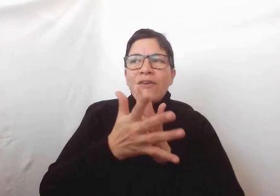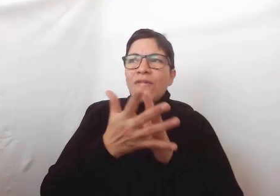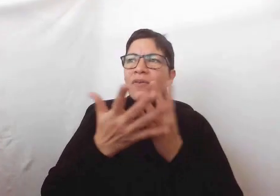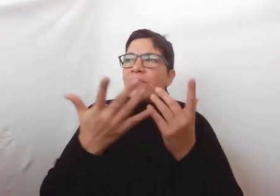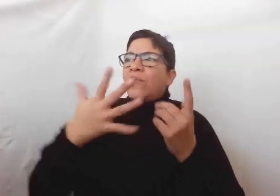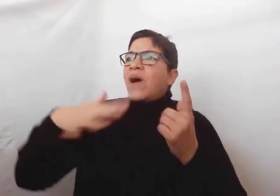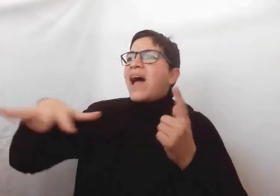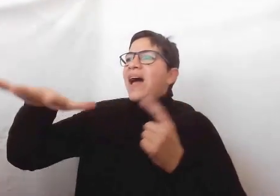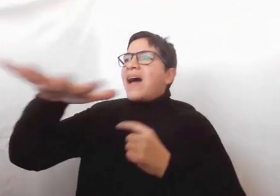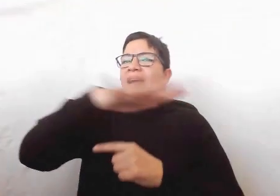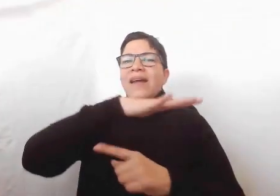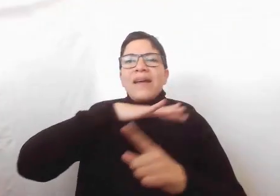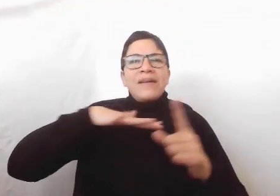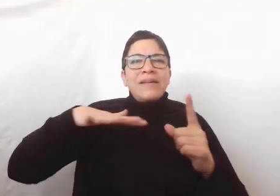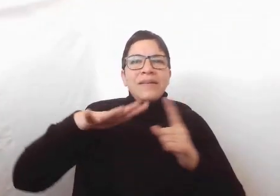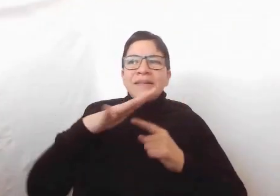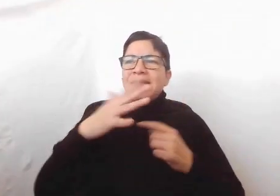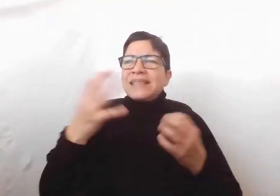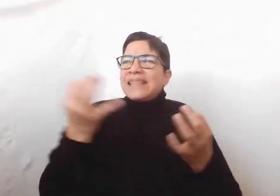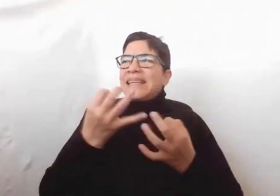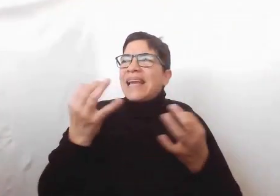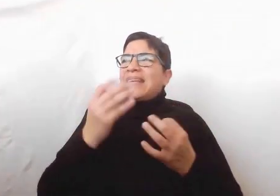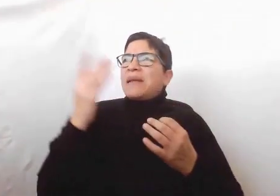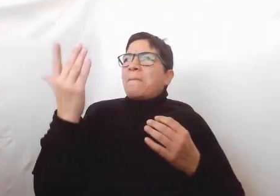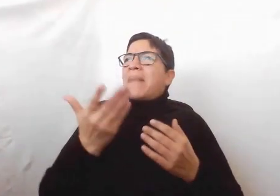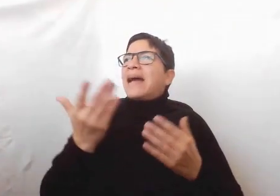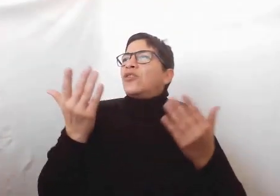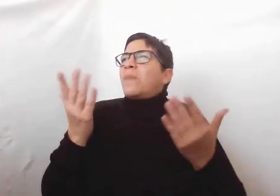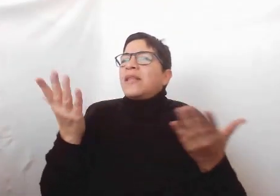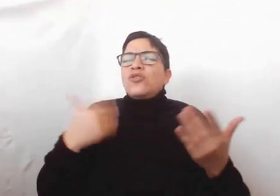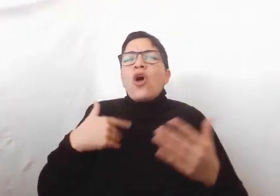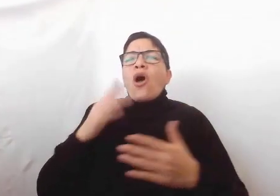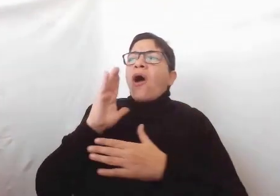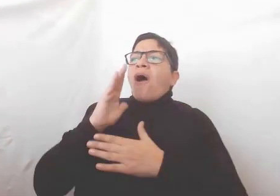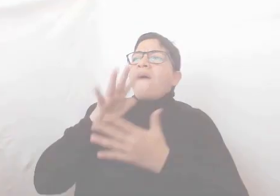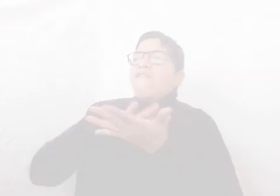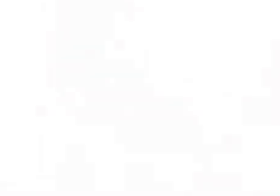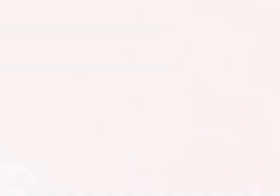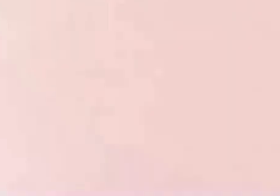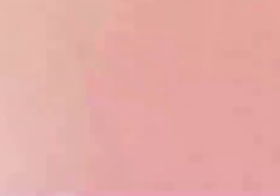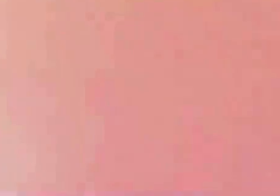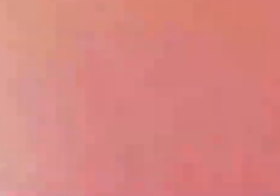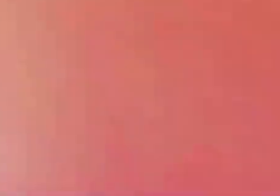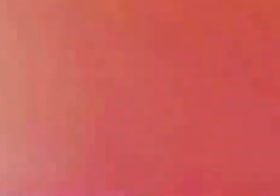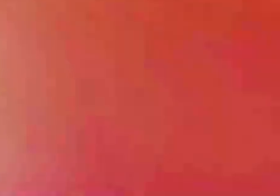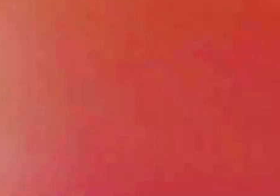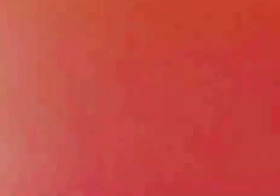tenemos en nuestro micromundo, qué impacto tenemos en las personas que tenemos cerca, en nuestro metro cuadrado.